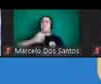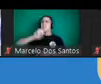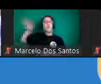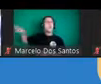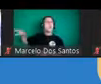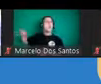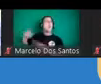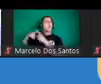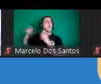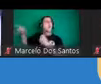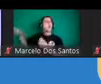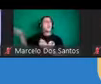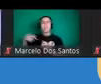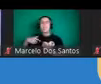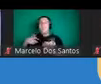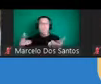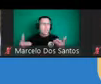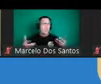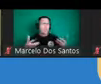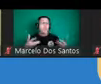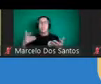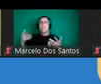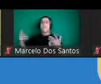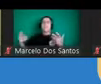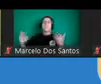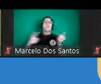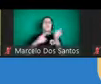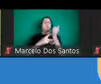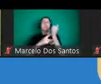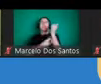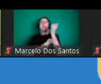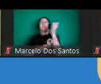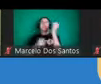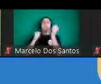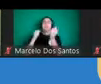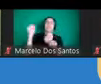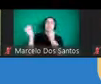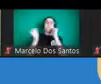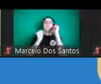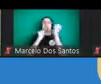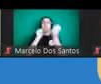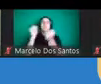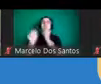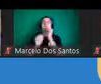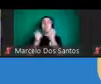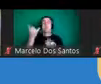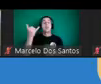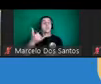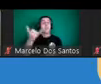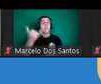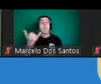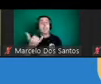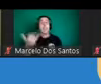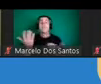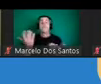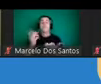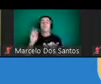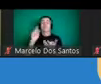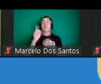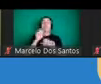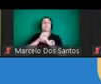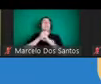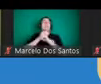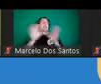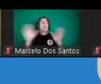compañeros, va a tener muchísima ansiedad y muchísimas, de repente, frustraciones. Y estoy hablando en general, no son todos